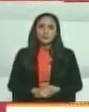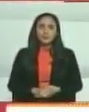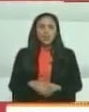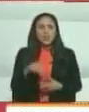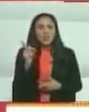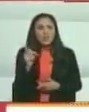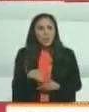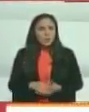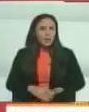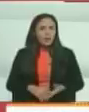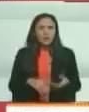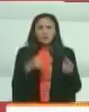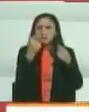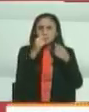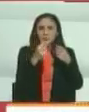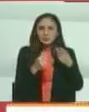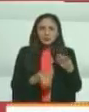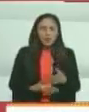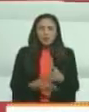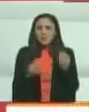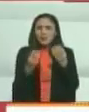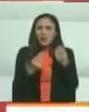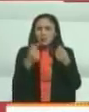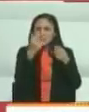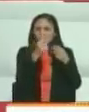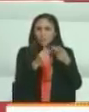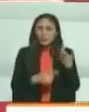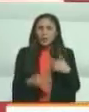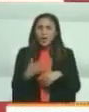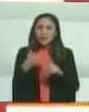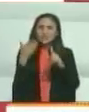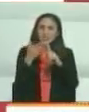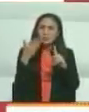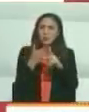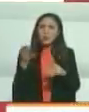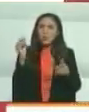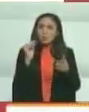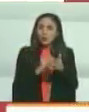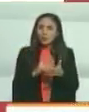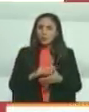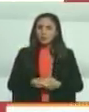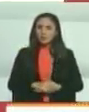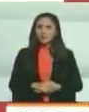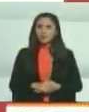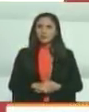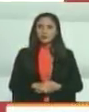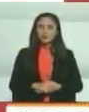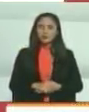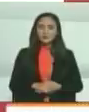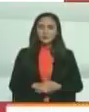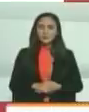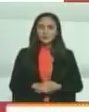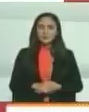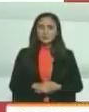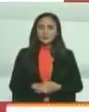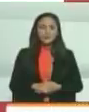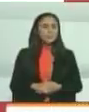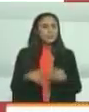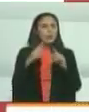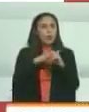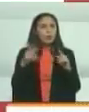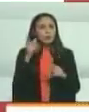a Ramón Darío Vivas, a Darío Vivas, también lo volvieron a sancionar, al magistrado Cristian